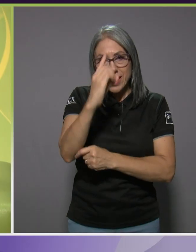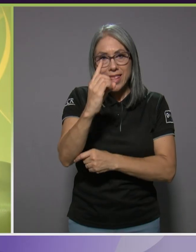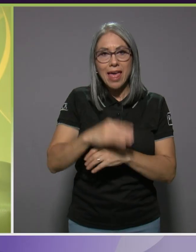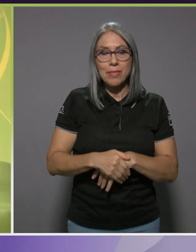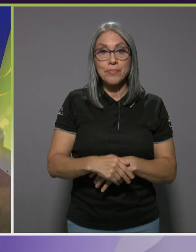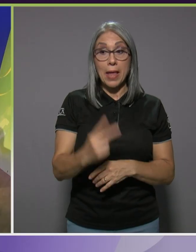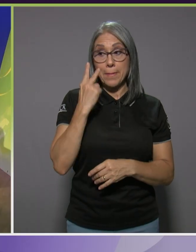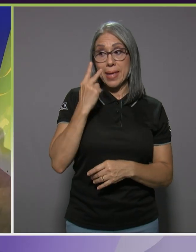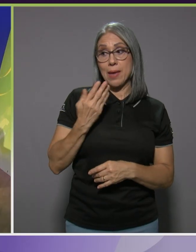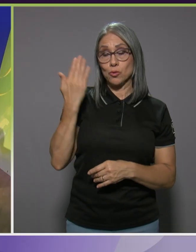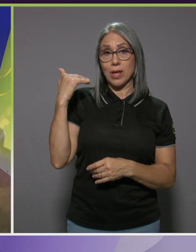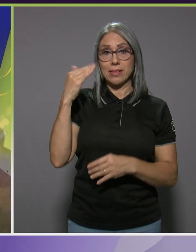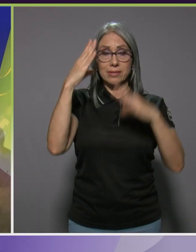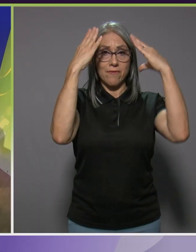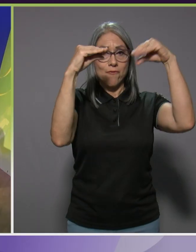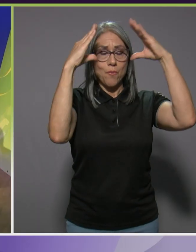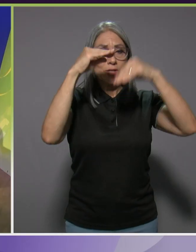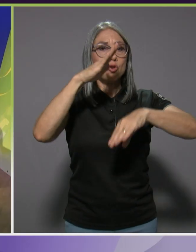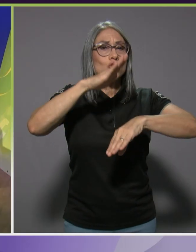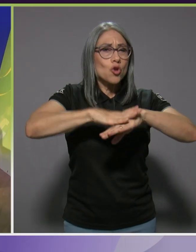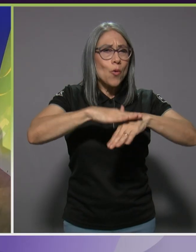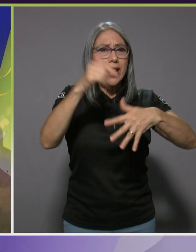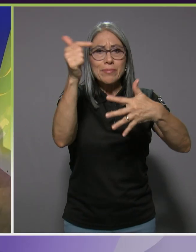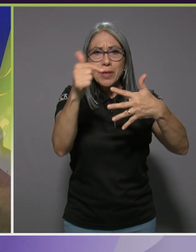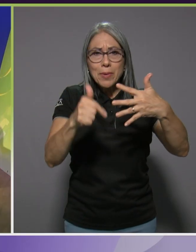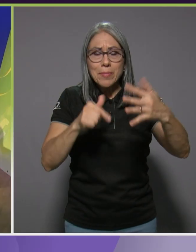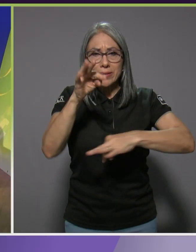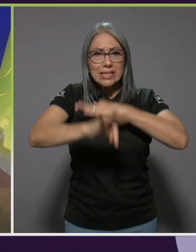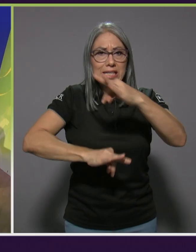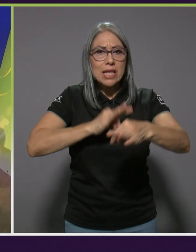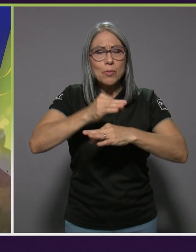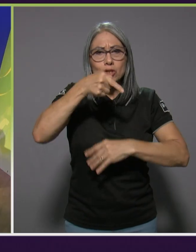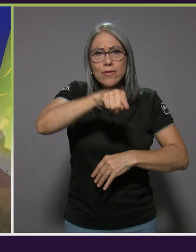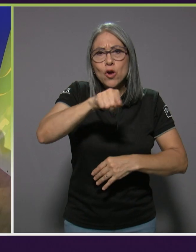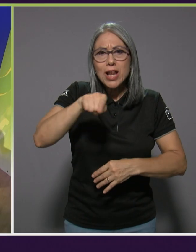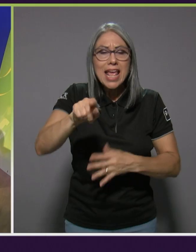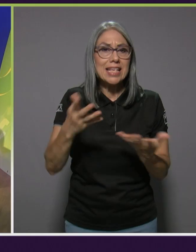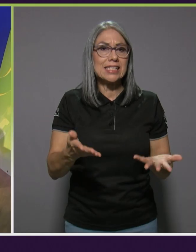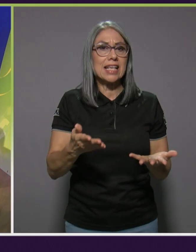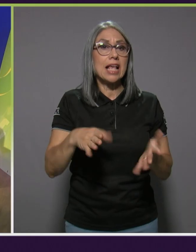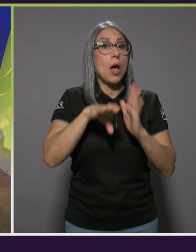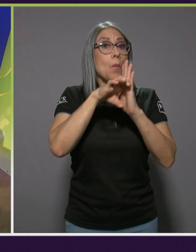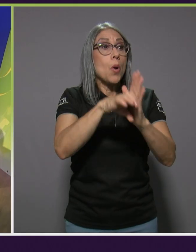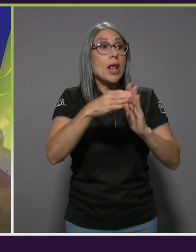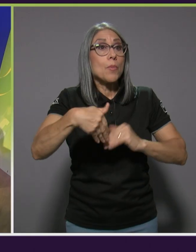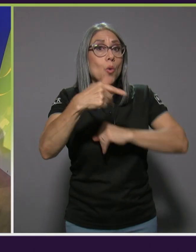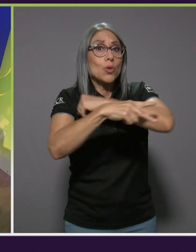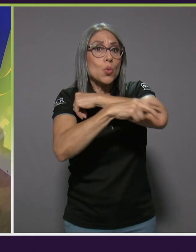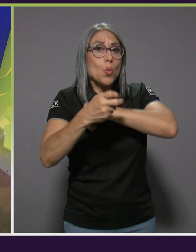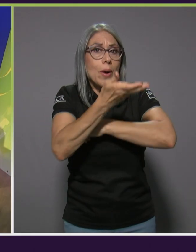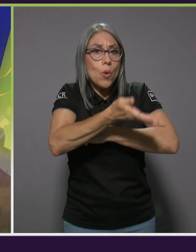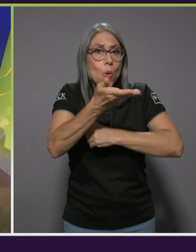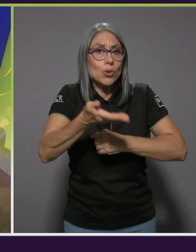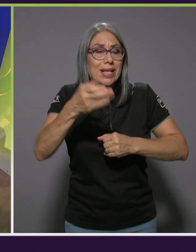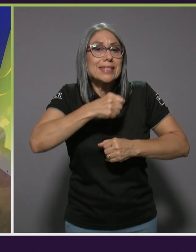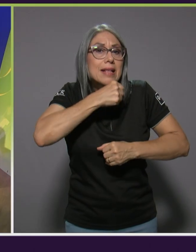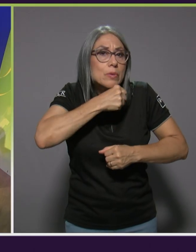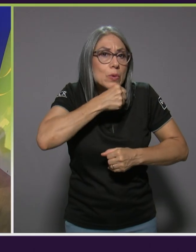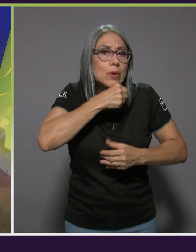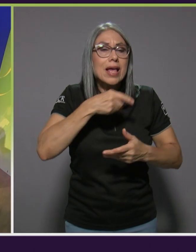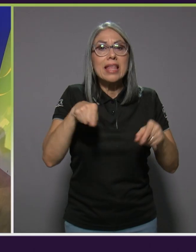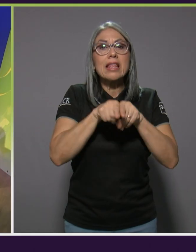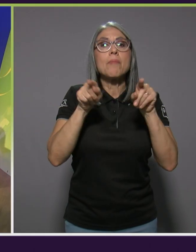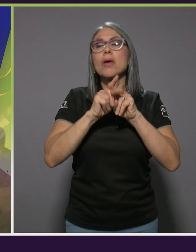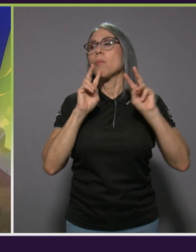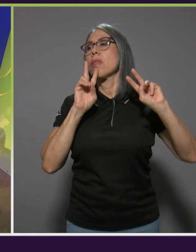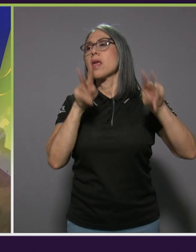sobre, ¿verdad?, sobre algunos de los tipos de violencia muy comunes, el abuso patrimonial, la negligencia, ¿verdad?, no atender